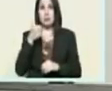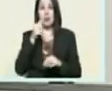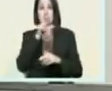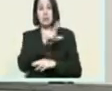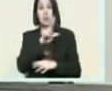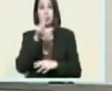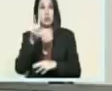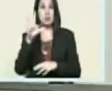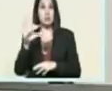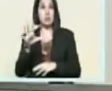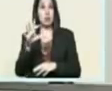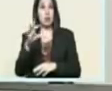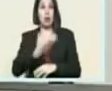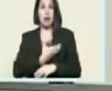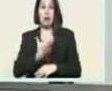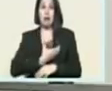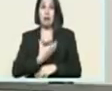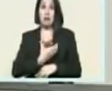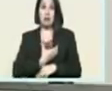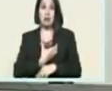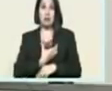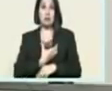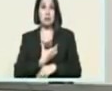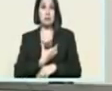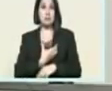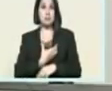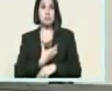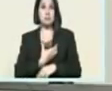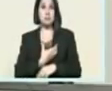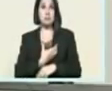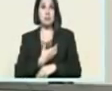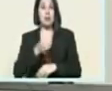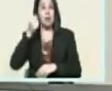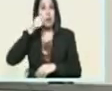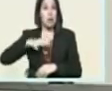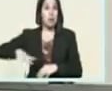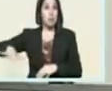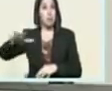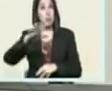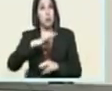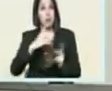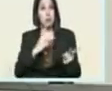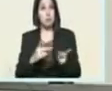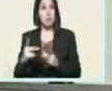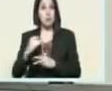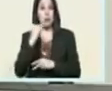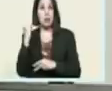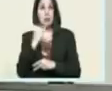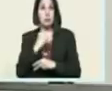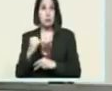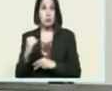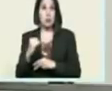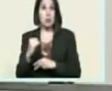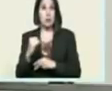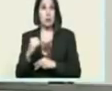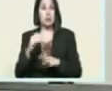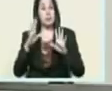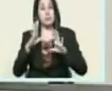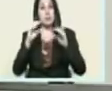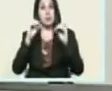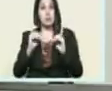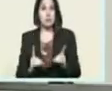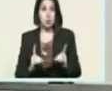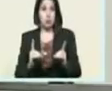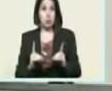las 335 alcaldías. Y también invito al pueblo en el estado Zulia, dada la